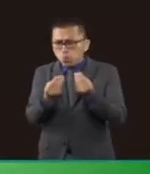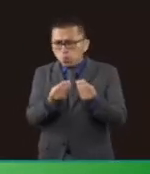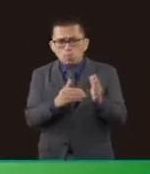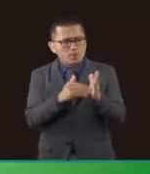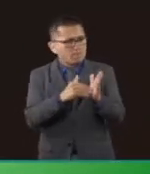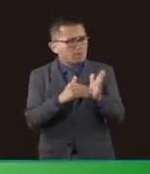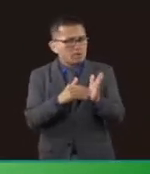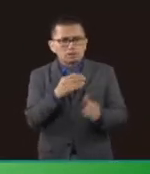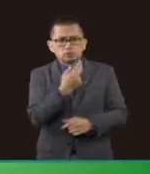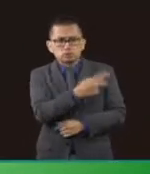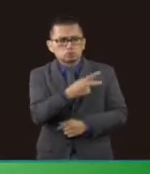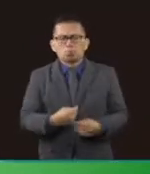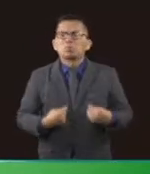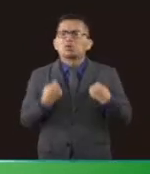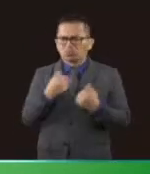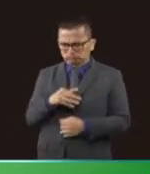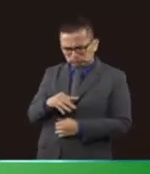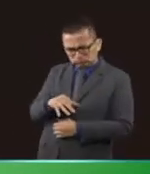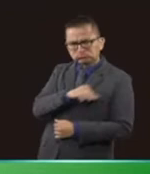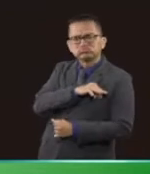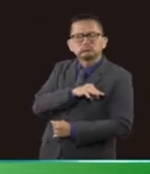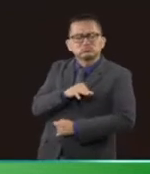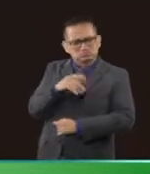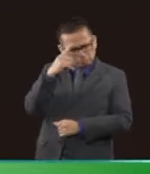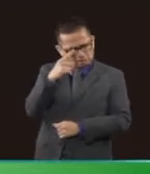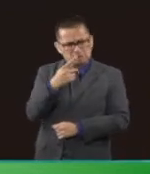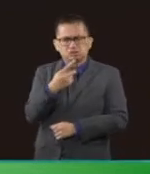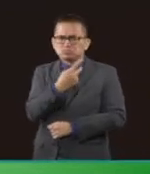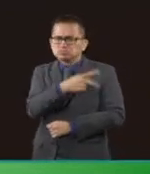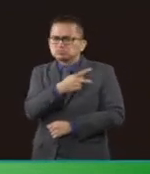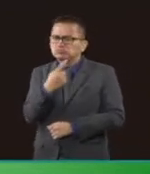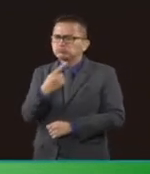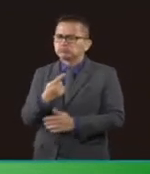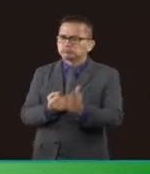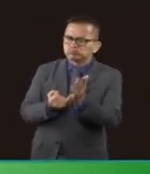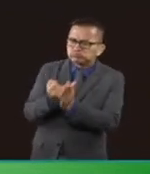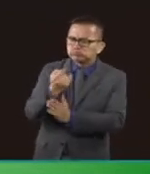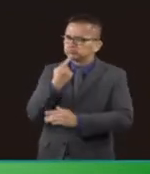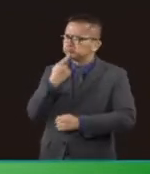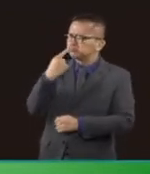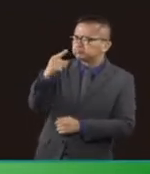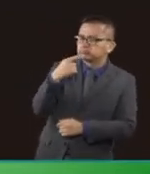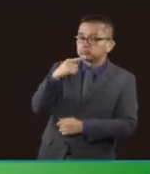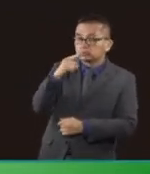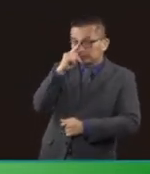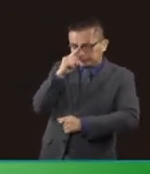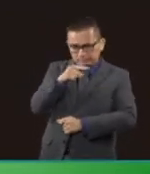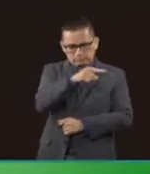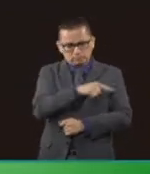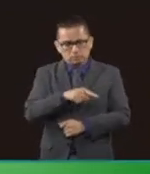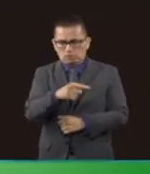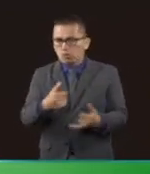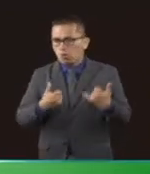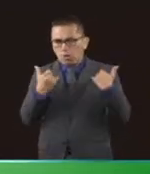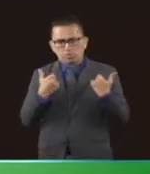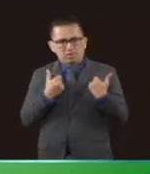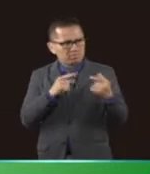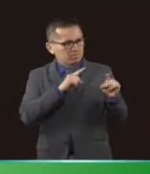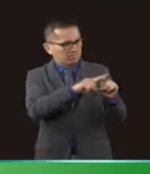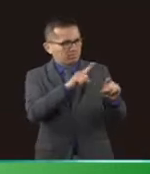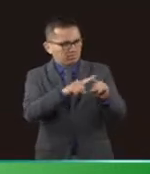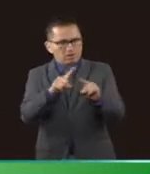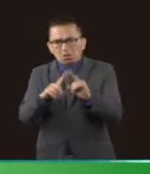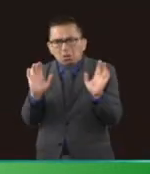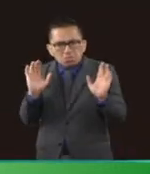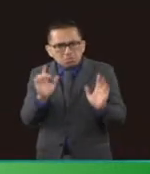incómodas y a decidir sobre el futuro de su país jóvenes que venían de distintos orígenes de vida preferencias